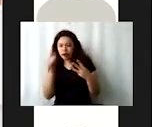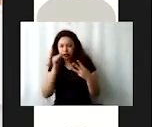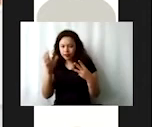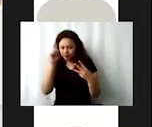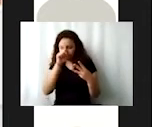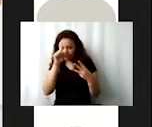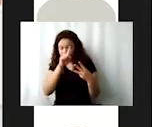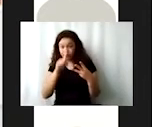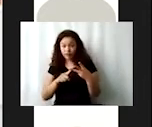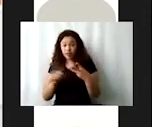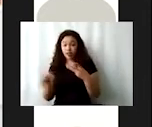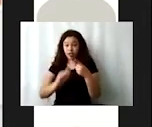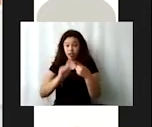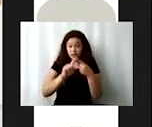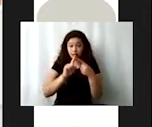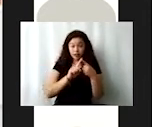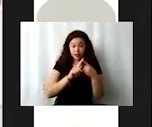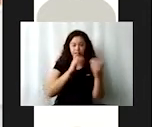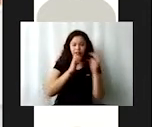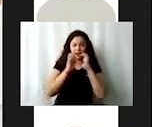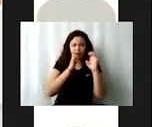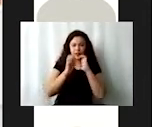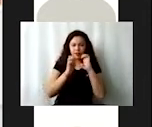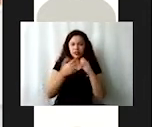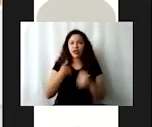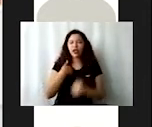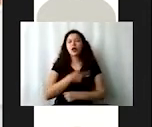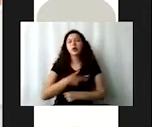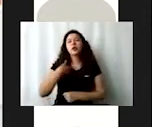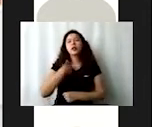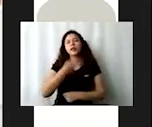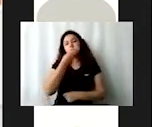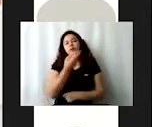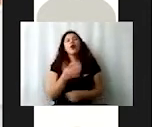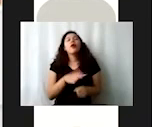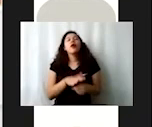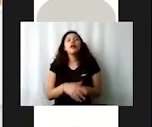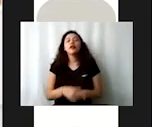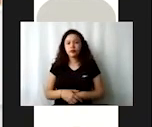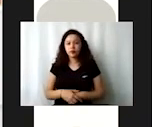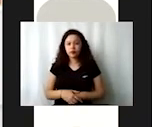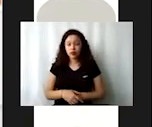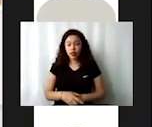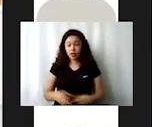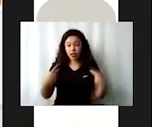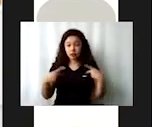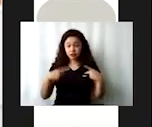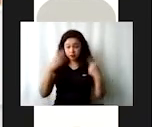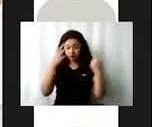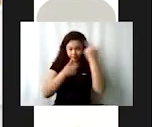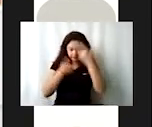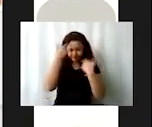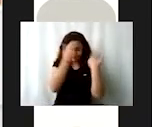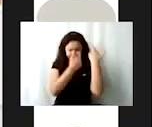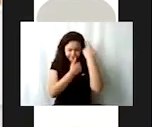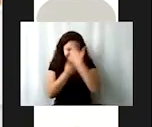la entrevista, me gustaría decir que el analista, el que va a hacer el análisis de eso